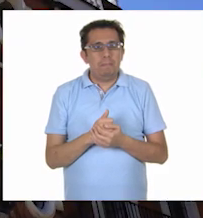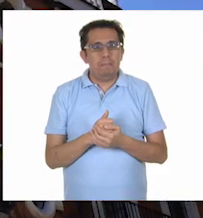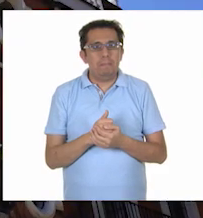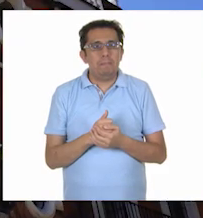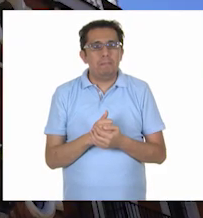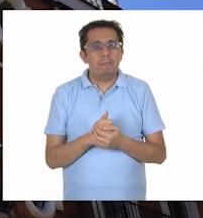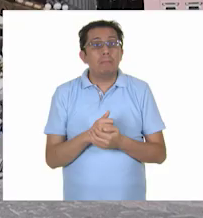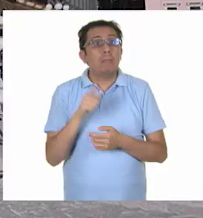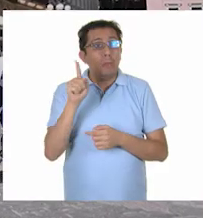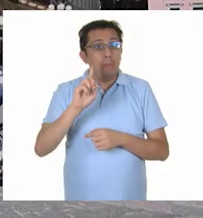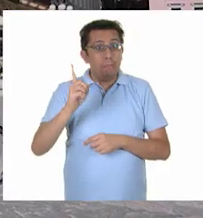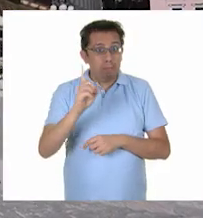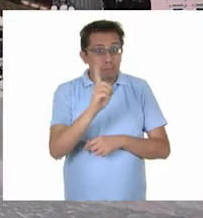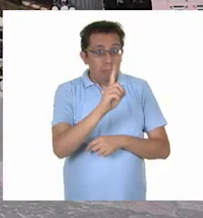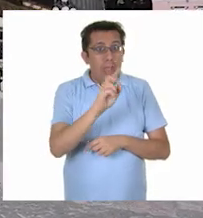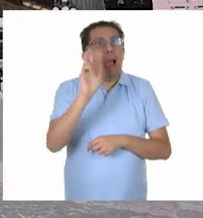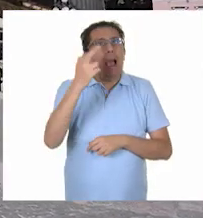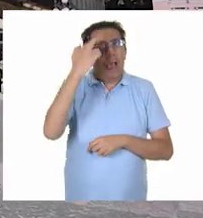alguna vez pasa por ahí.